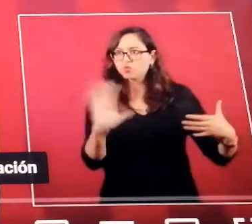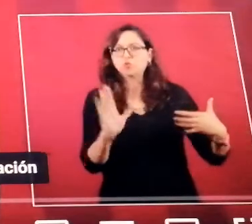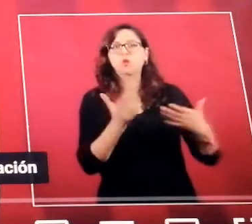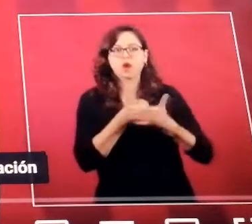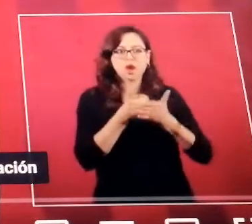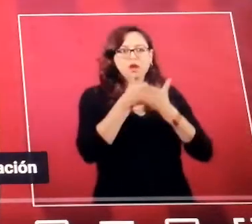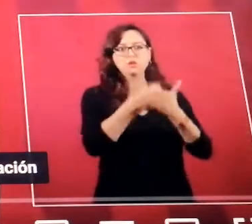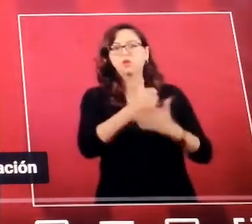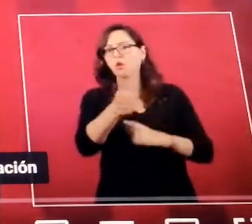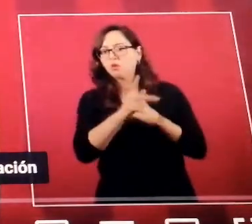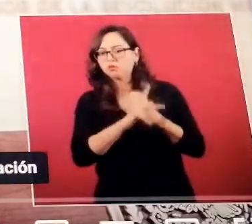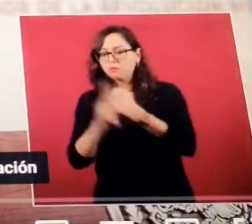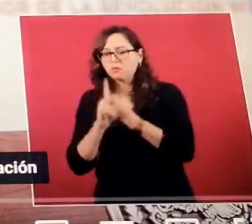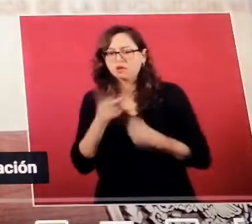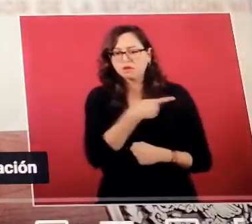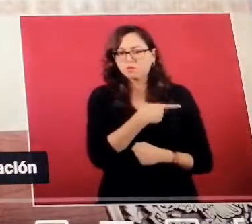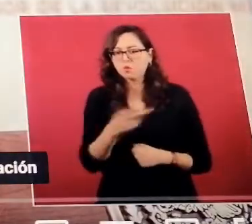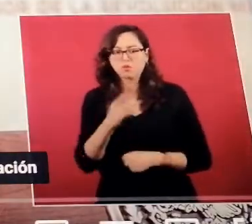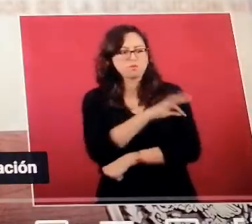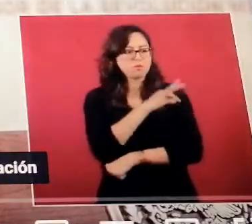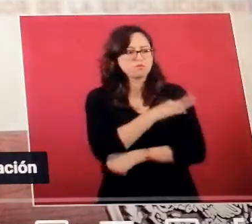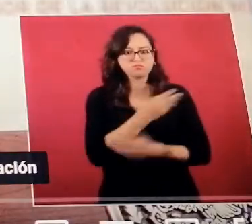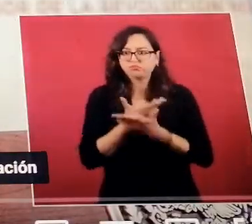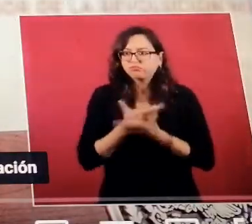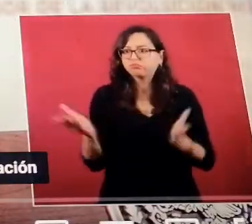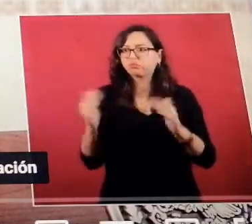vacunas con la pandemia. ¿Qué pasó?